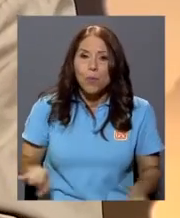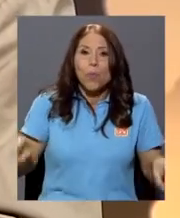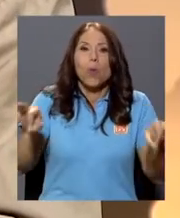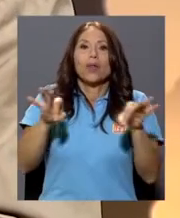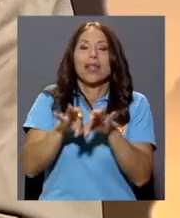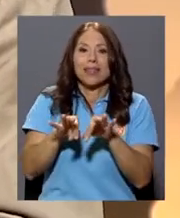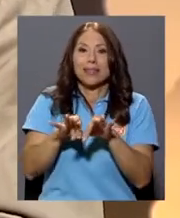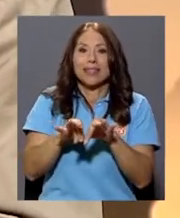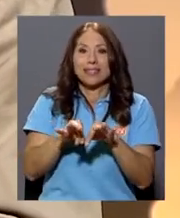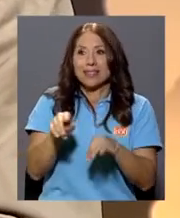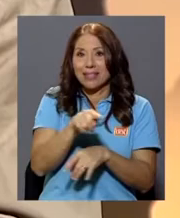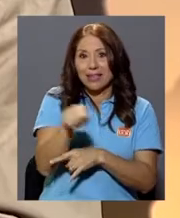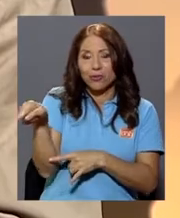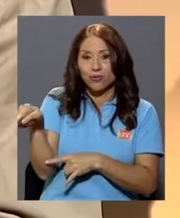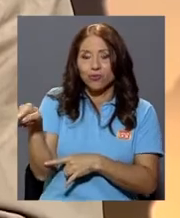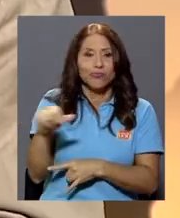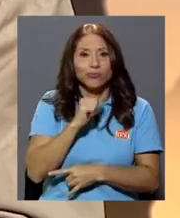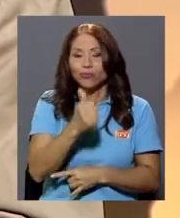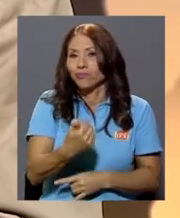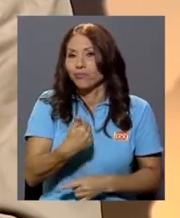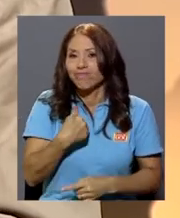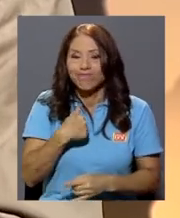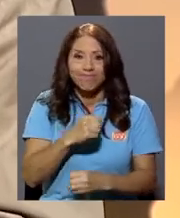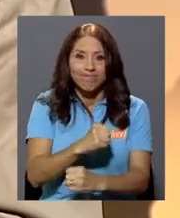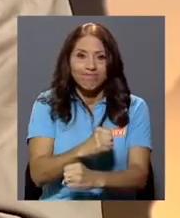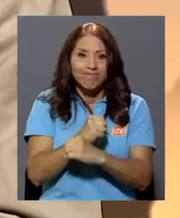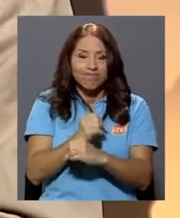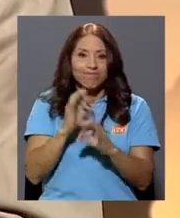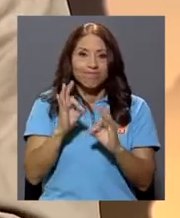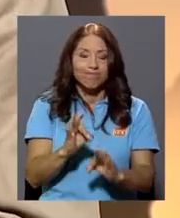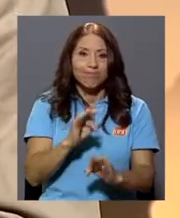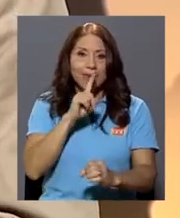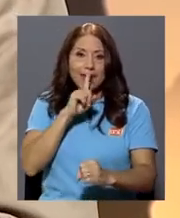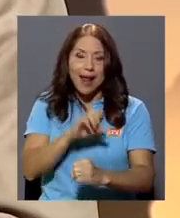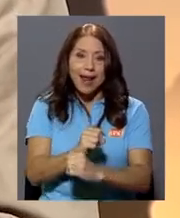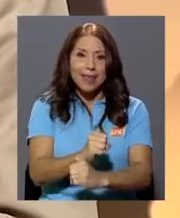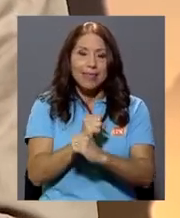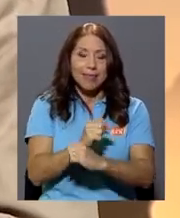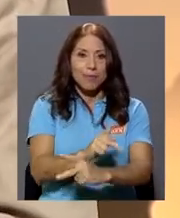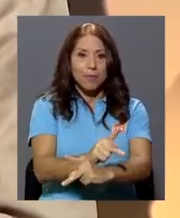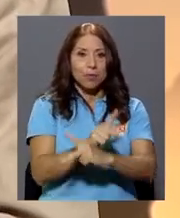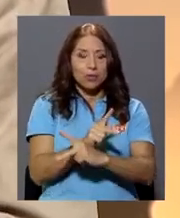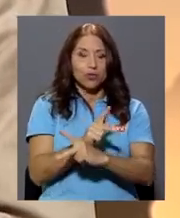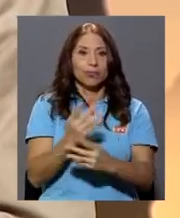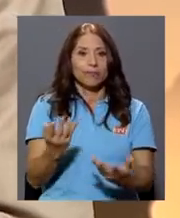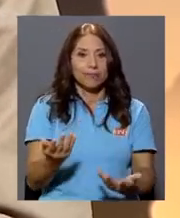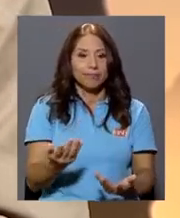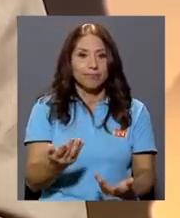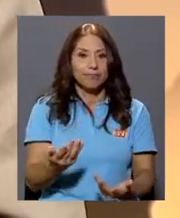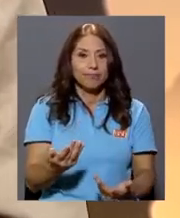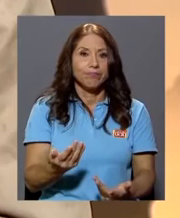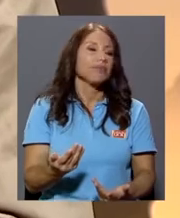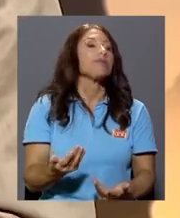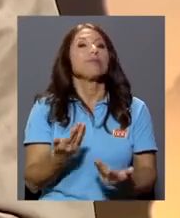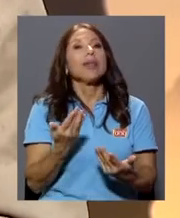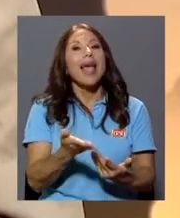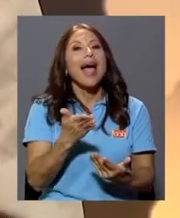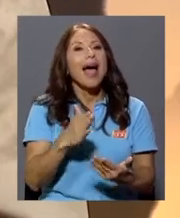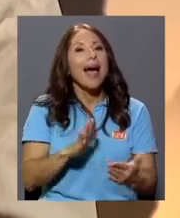que no tenemos elementos de garantía y de protección ante ese posible, digamos,